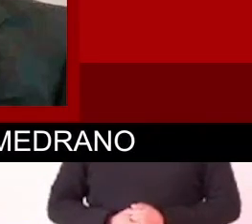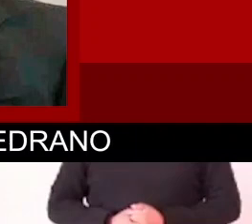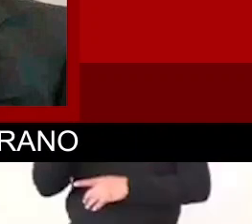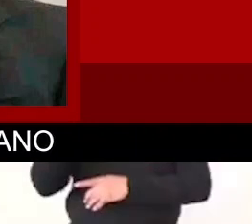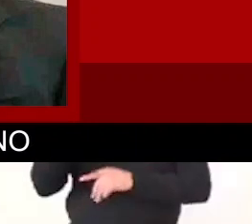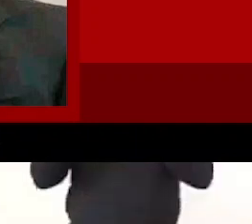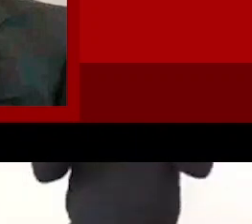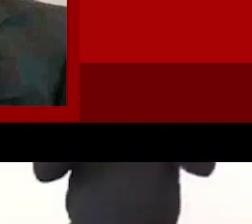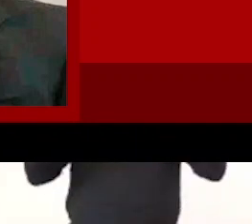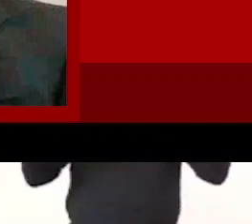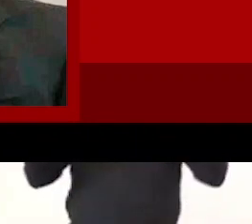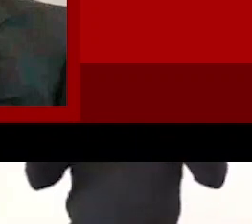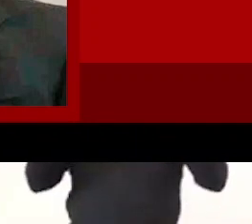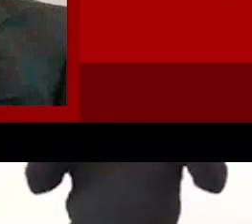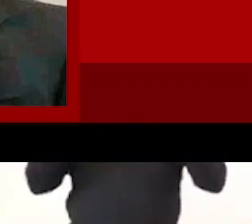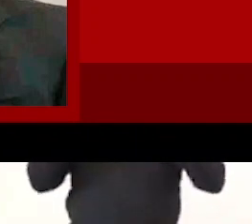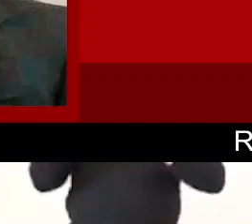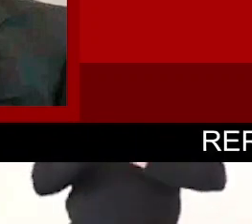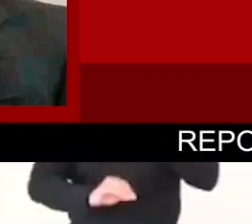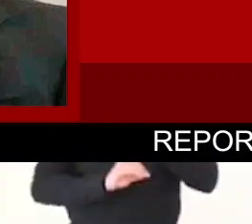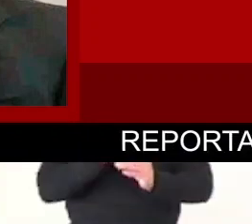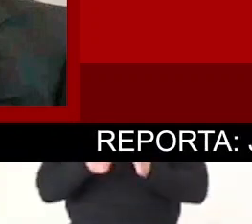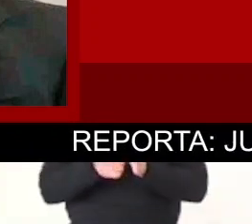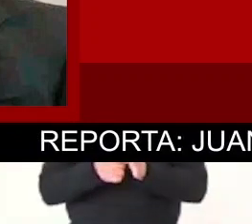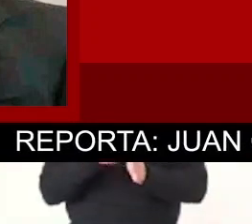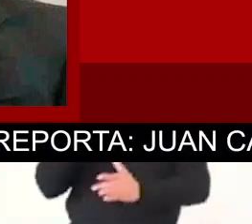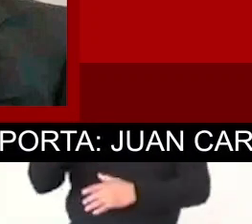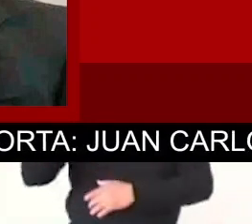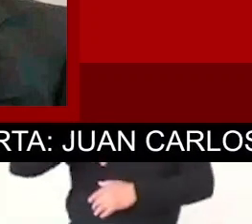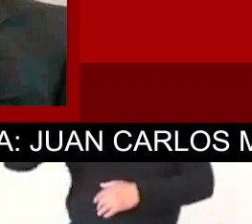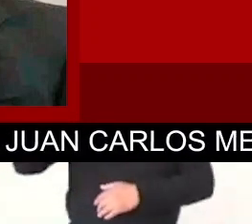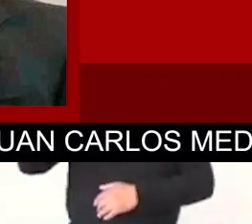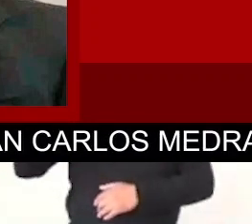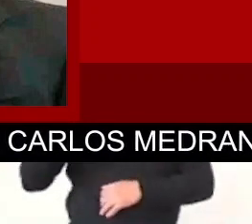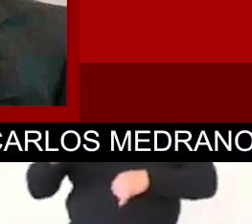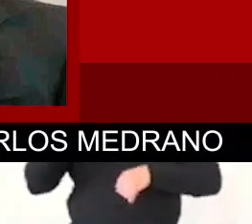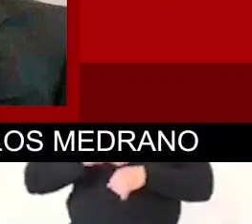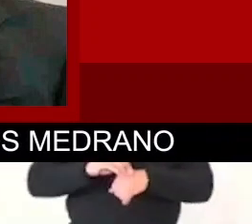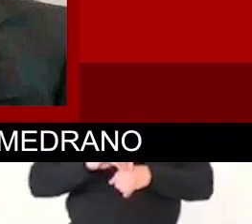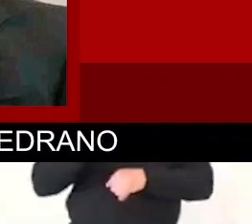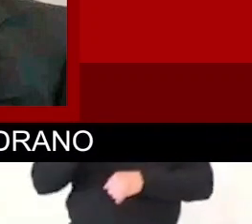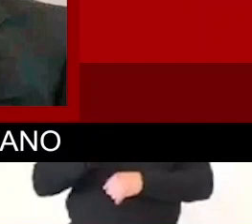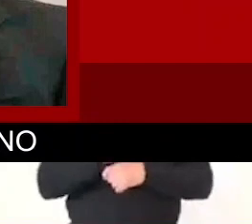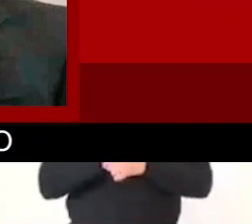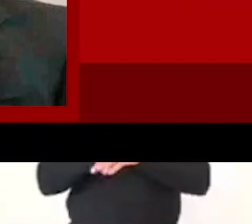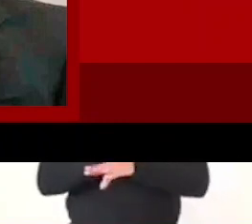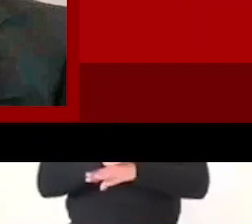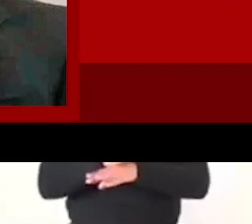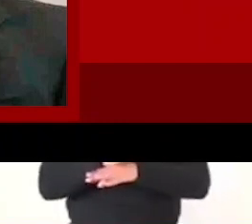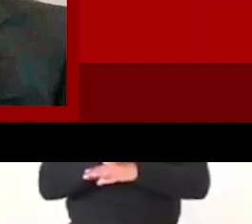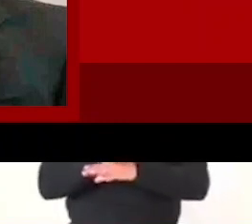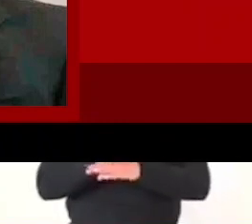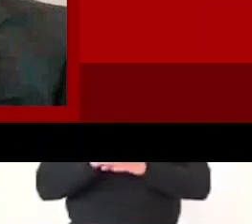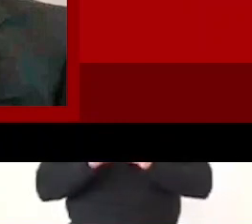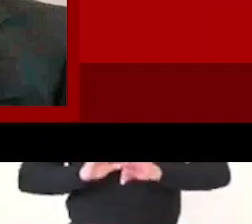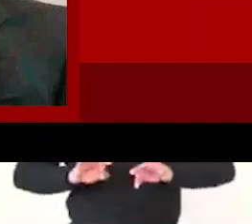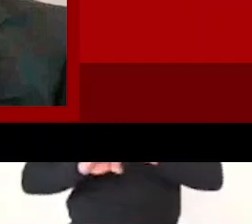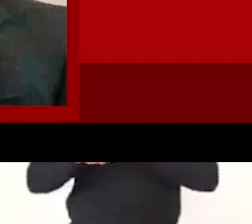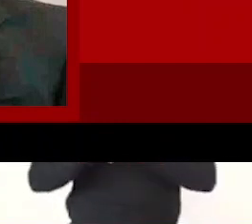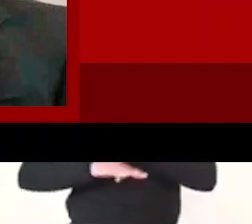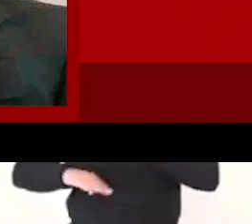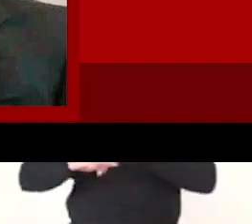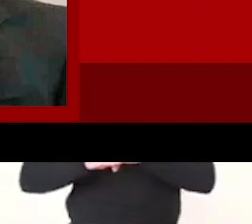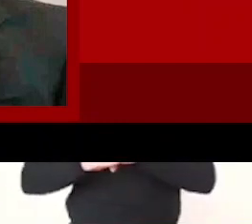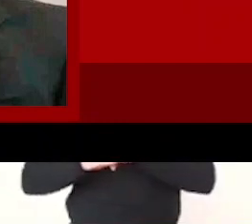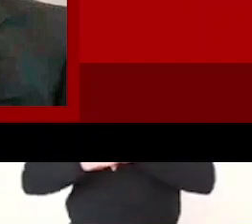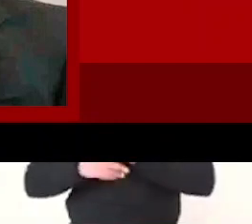impacto en la economía de las empresas pues no hay inversión denunció que la secretaria de economía de oaxaca se ha convertido en la política del no hay